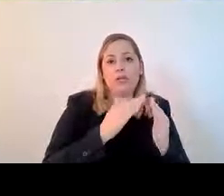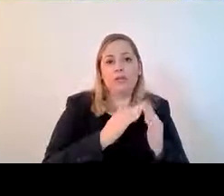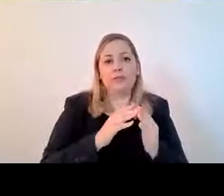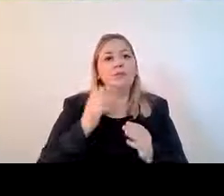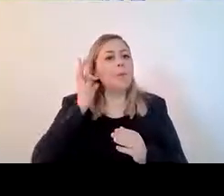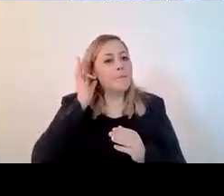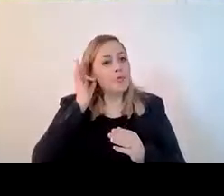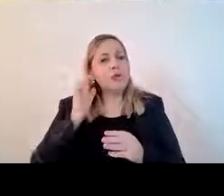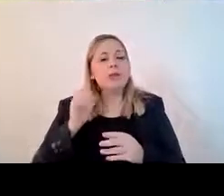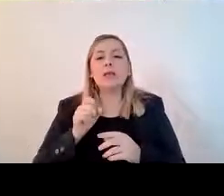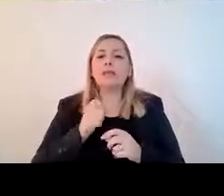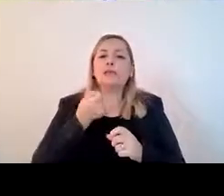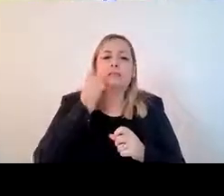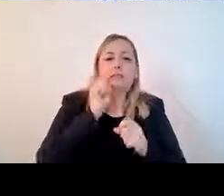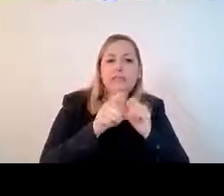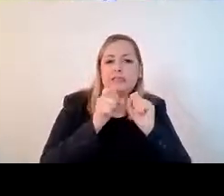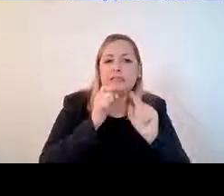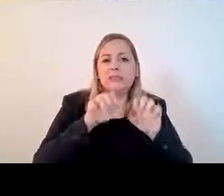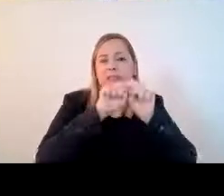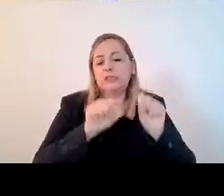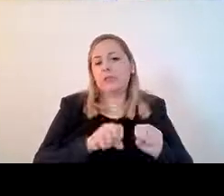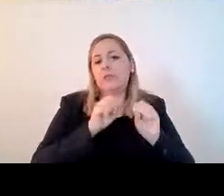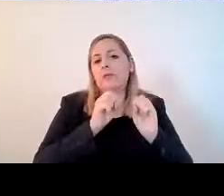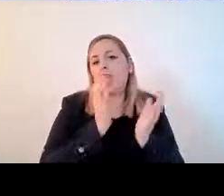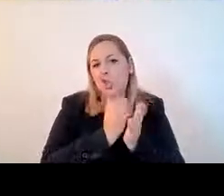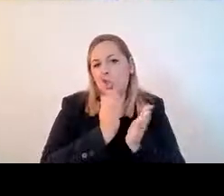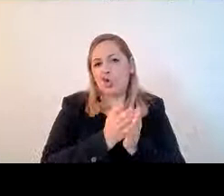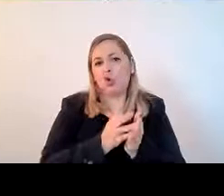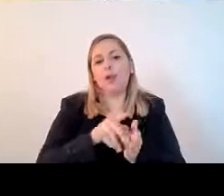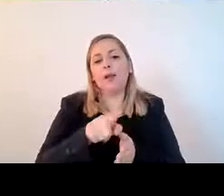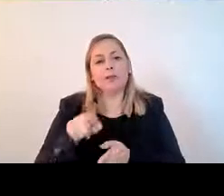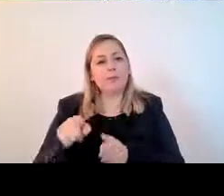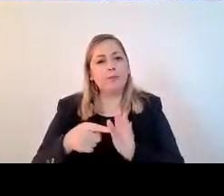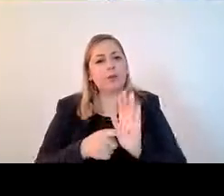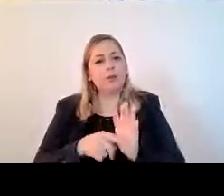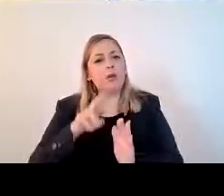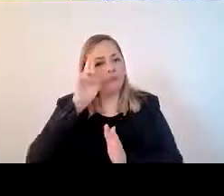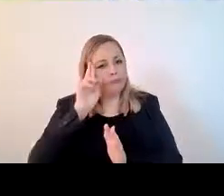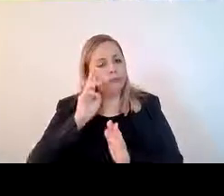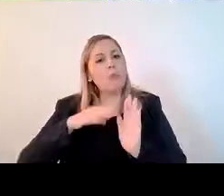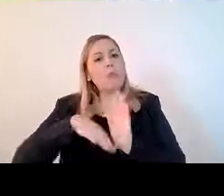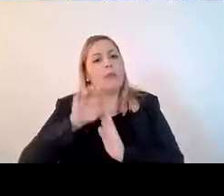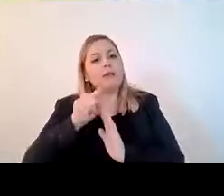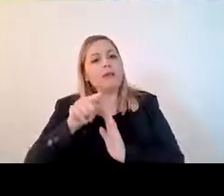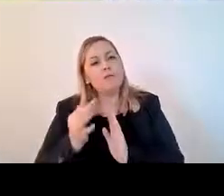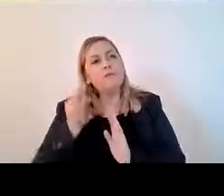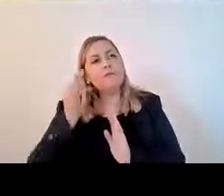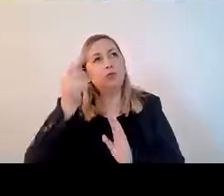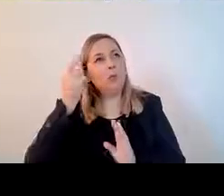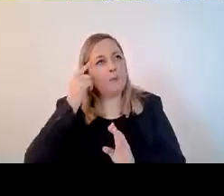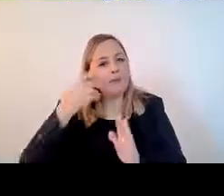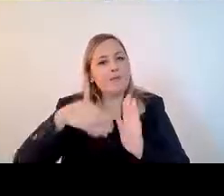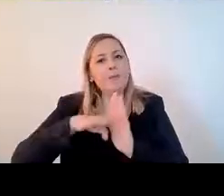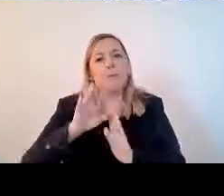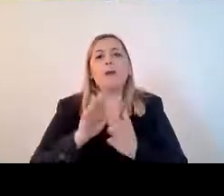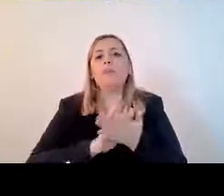sistema escolar, revelaban que tenían mayor capacidad reflexiva y también se proyectaban como si el mundo